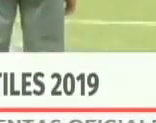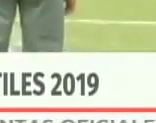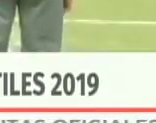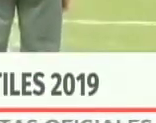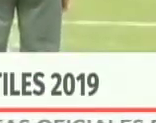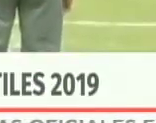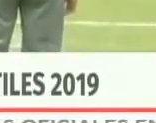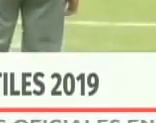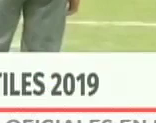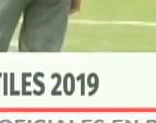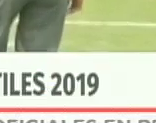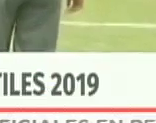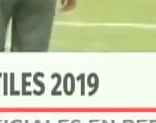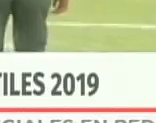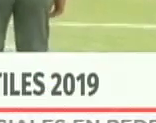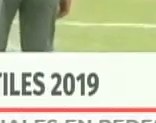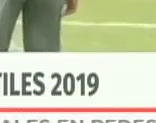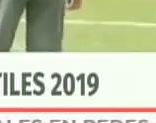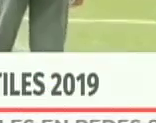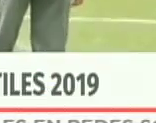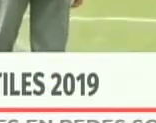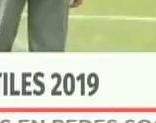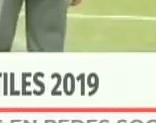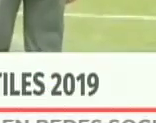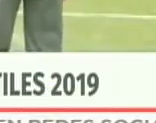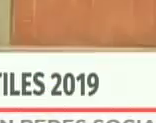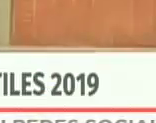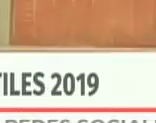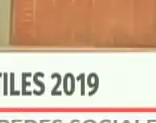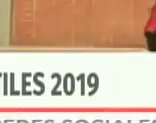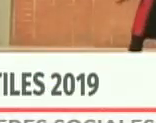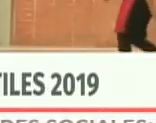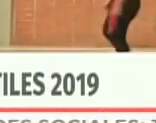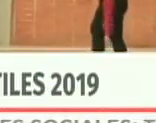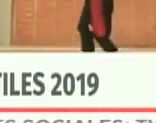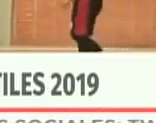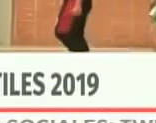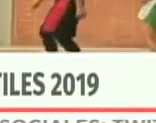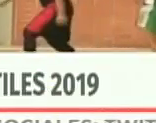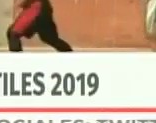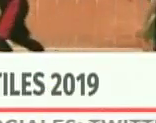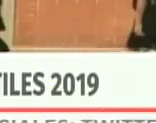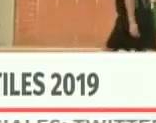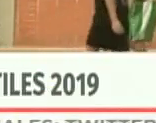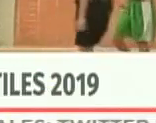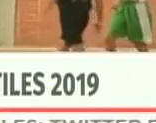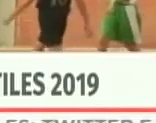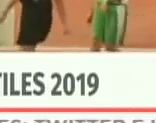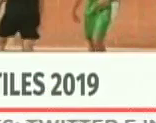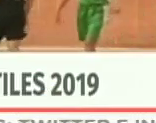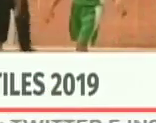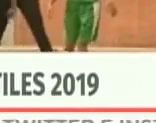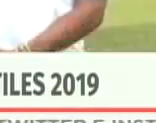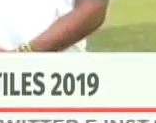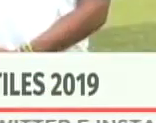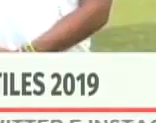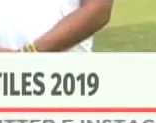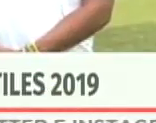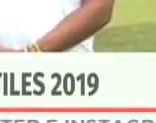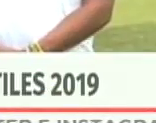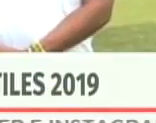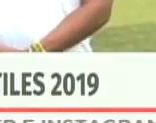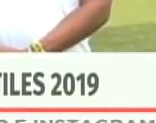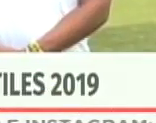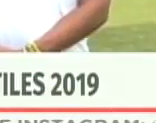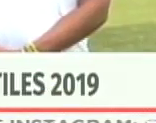trabajando de forma mancomunada, unidos en un solo ejercicio de gobierno para garantizar no solamente el éxito de estos juegos, sino para que nuestros niños, niñas